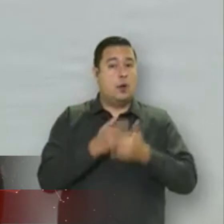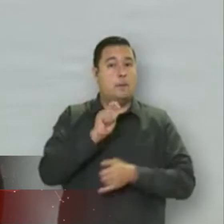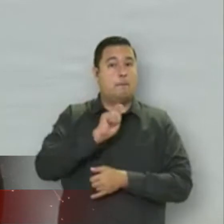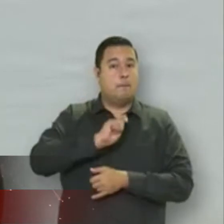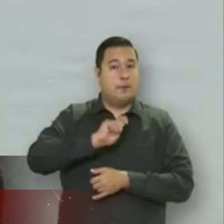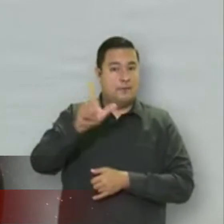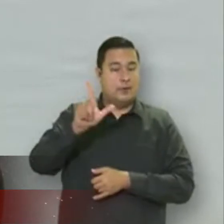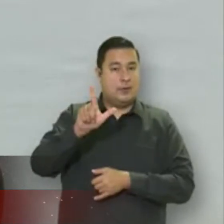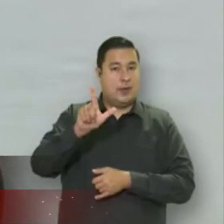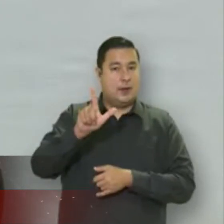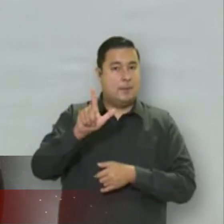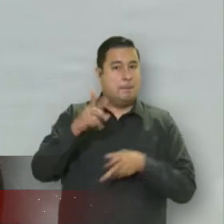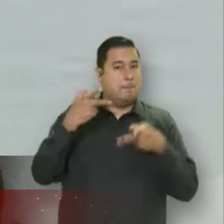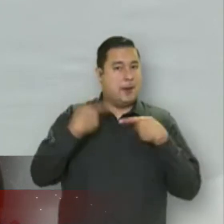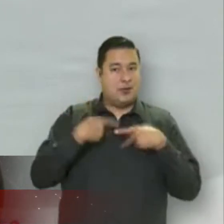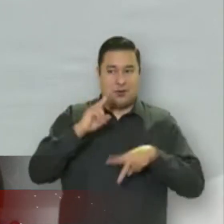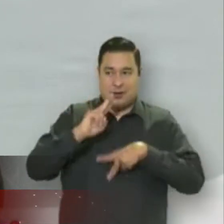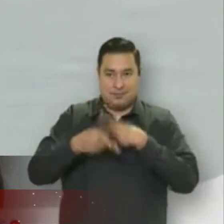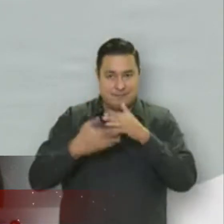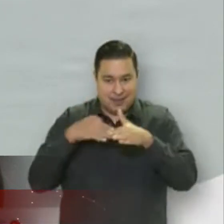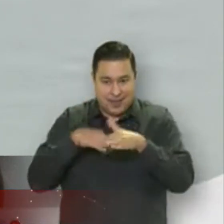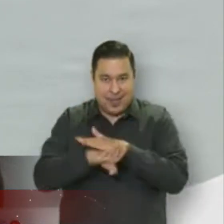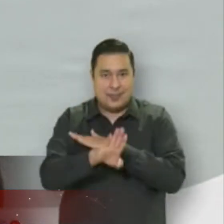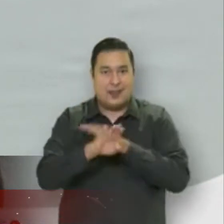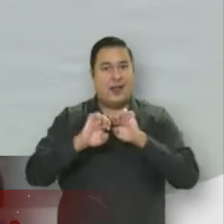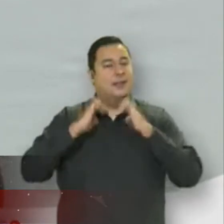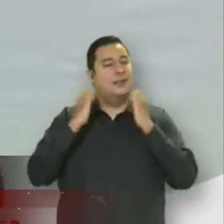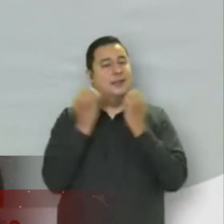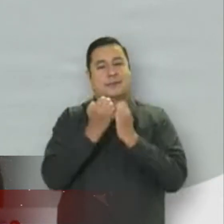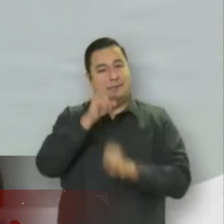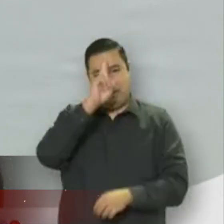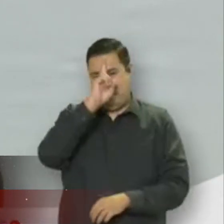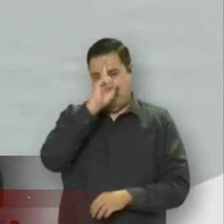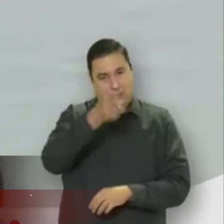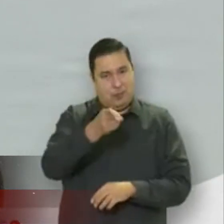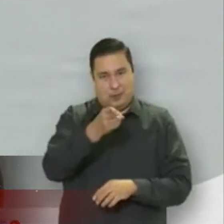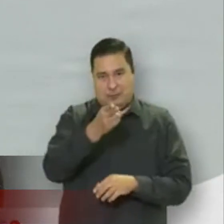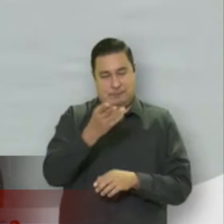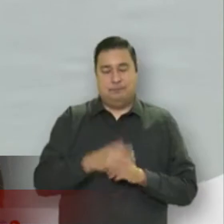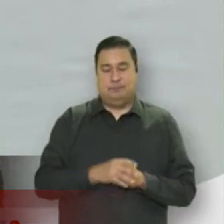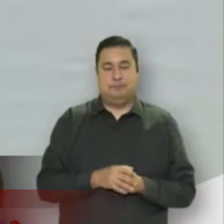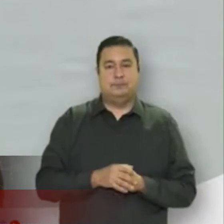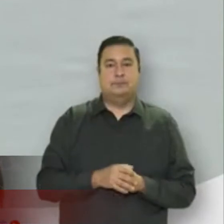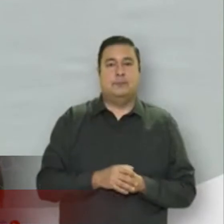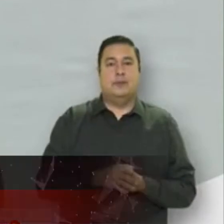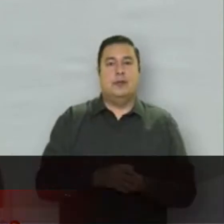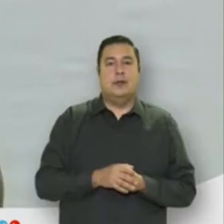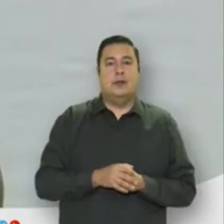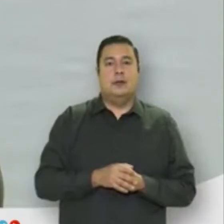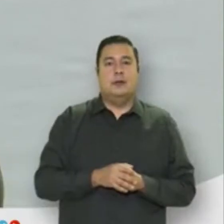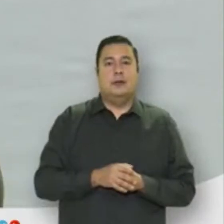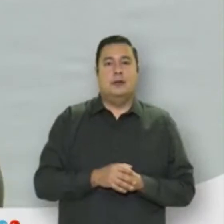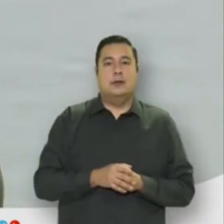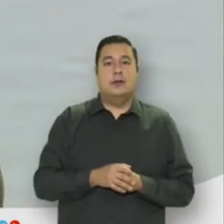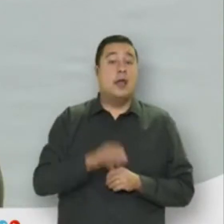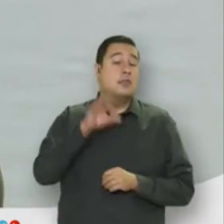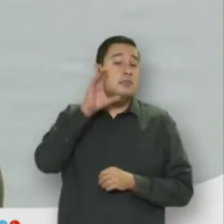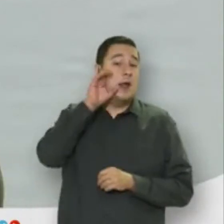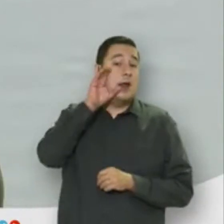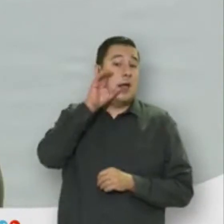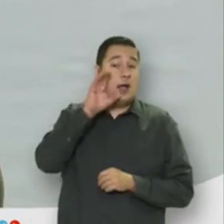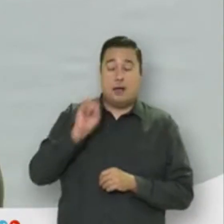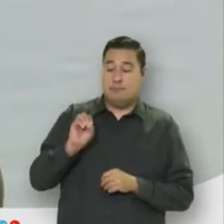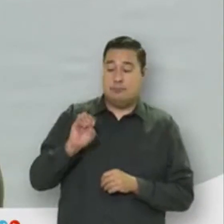sin público y así se van a mantener en un semáforo naranja